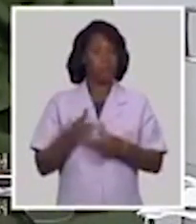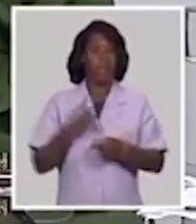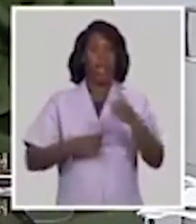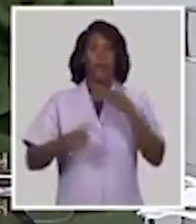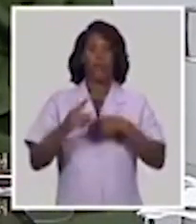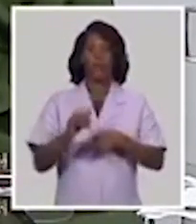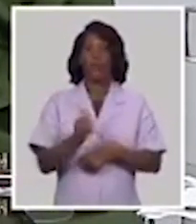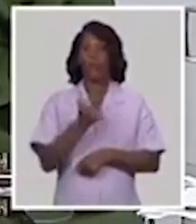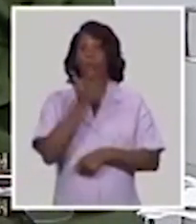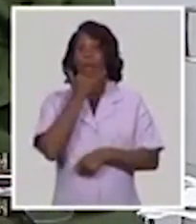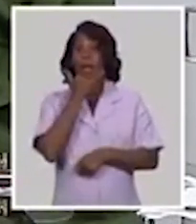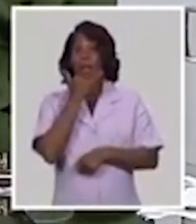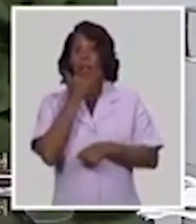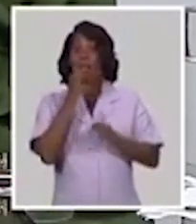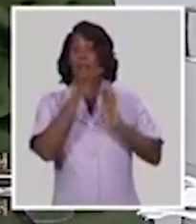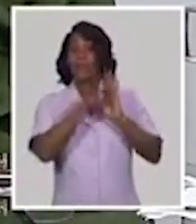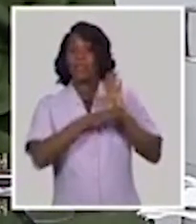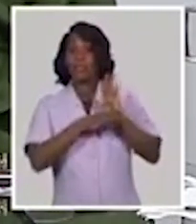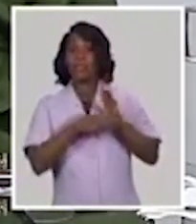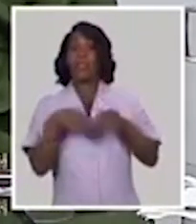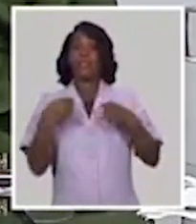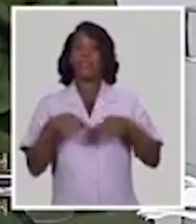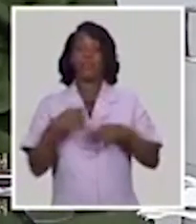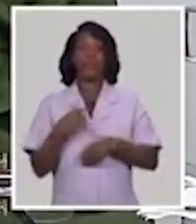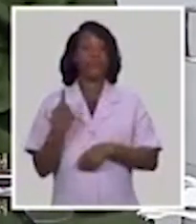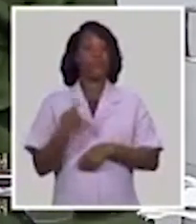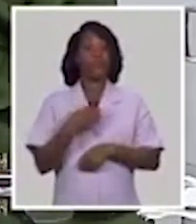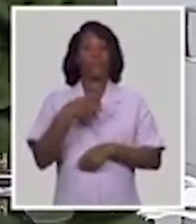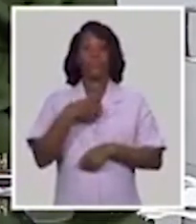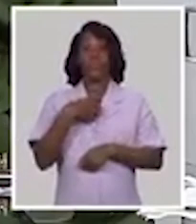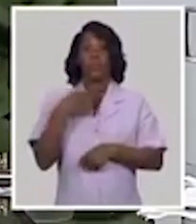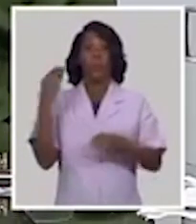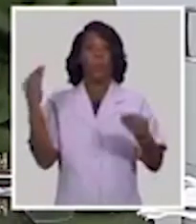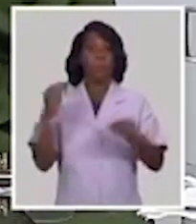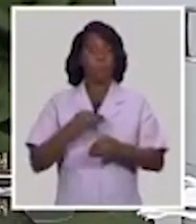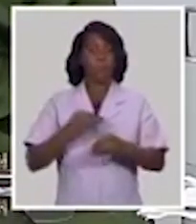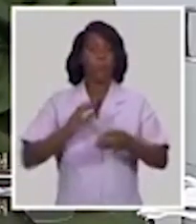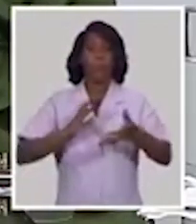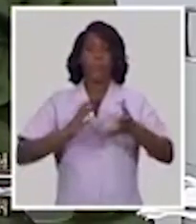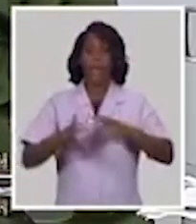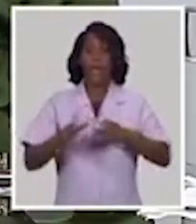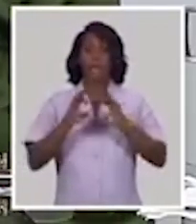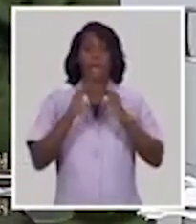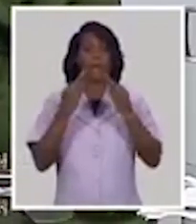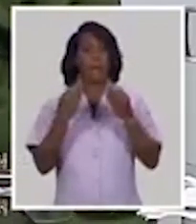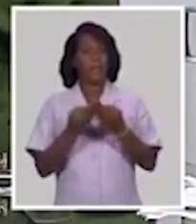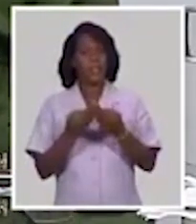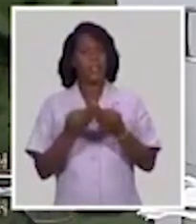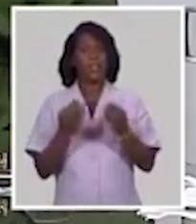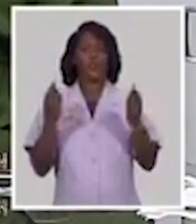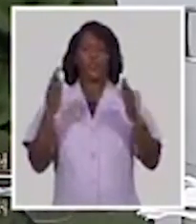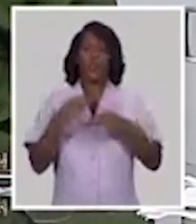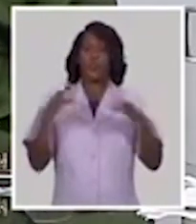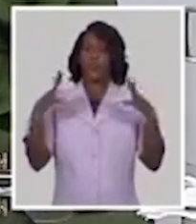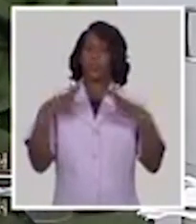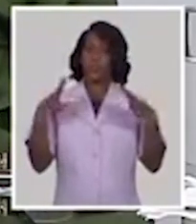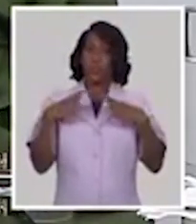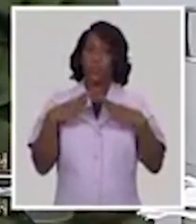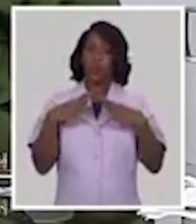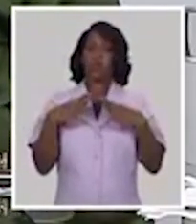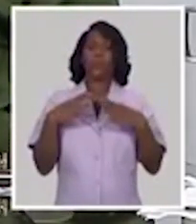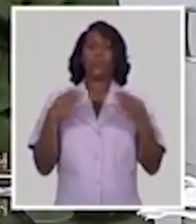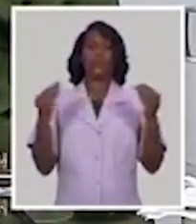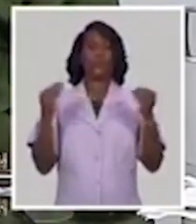imposible cumplirlo, que nosotros tenemos problemas familiares y personales que tendrán que tener otro momento, vacaciones que tenemos que